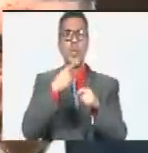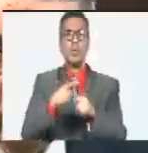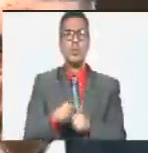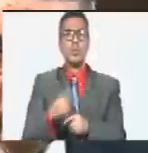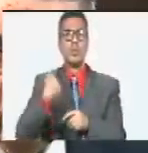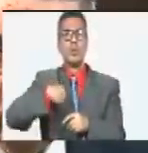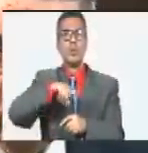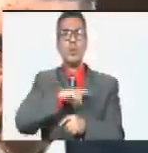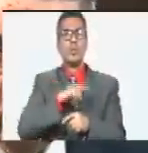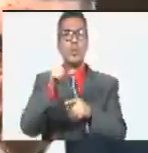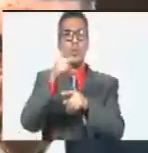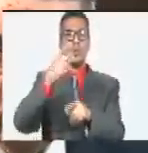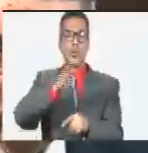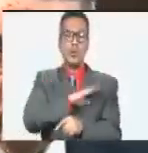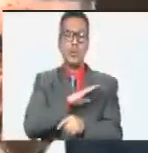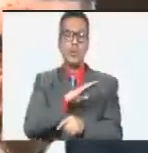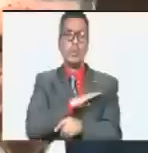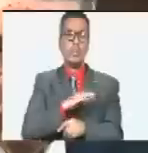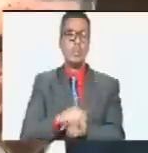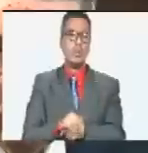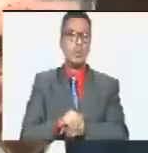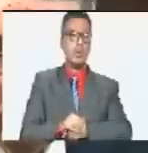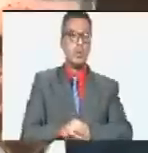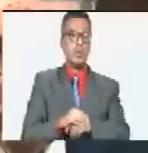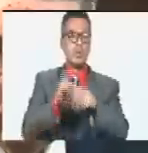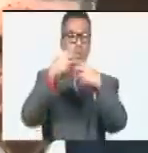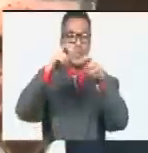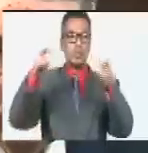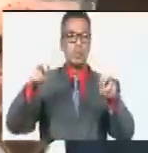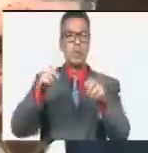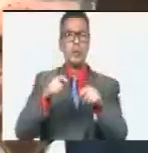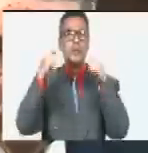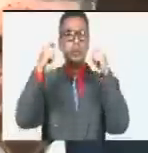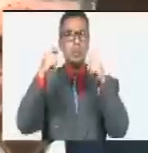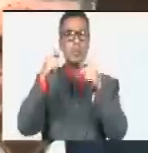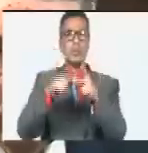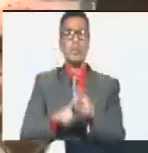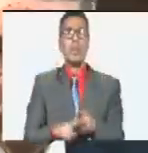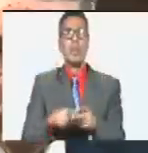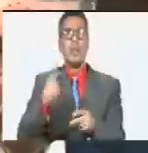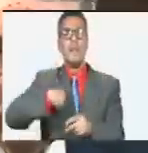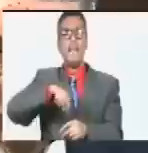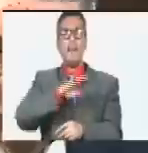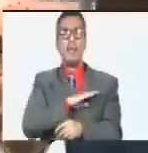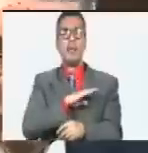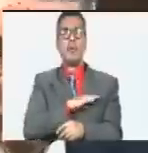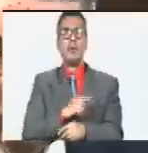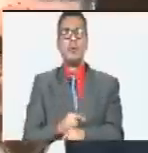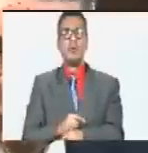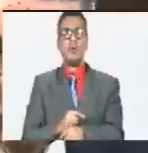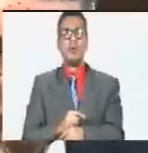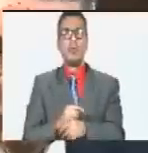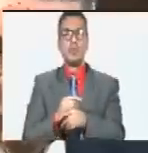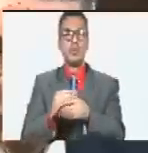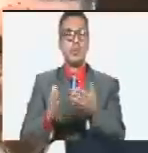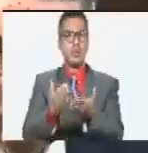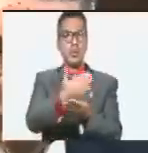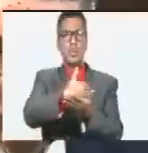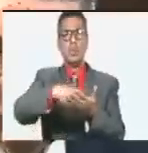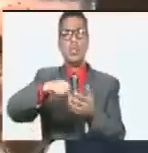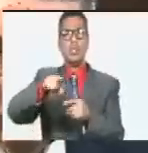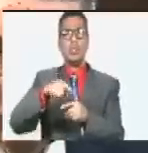territorio nuestro, que no es un tema de reclamación. Lo que es un territorio nuestro que se nos ha arrebatado. Pero además de